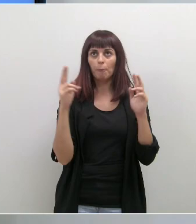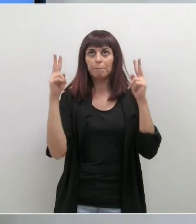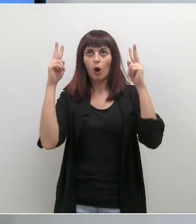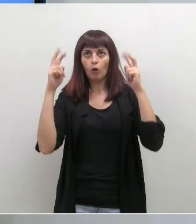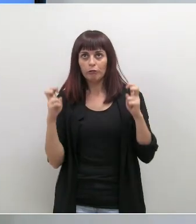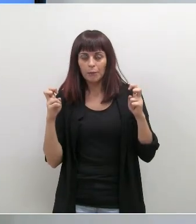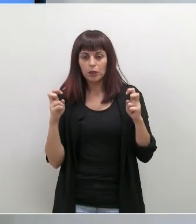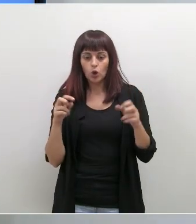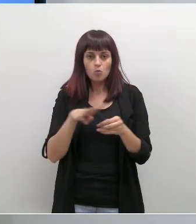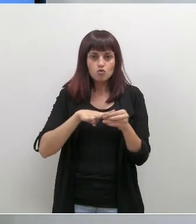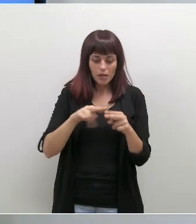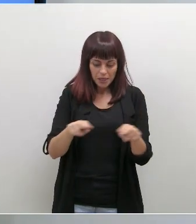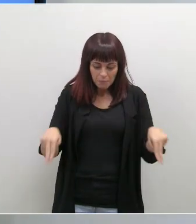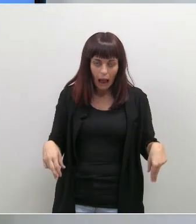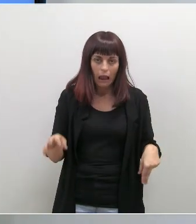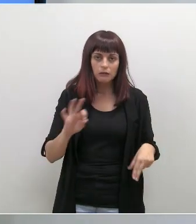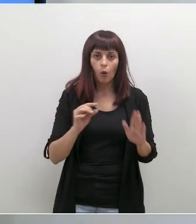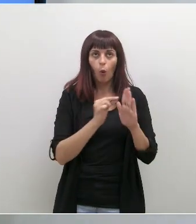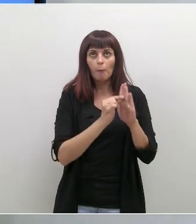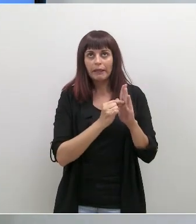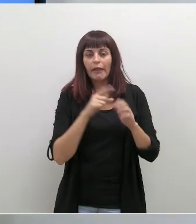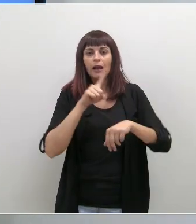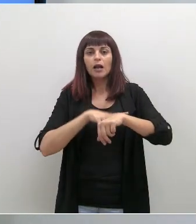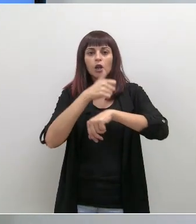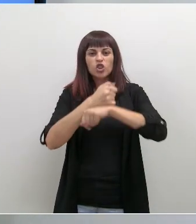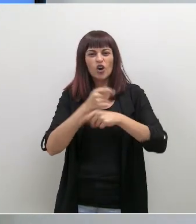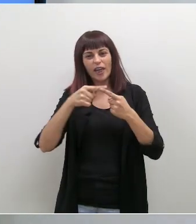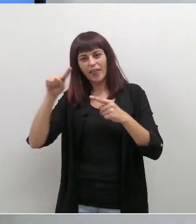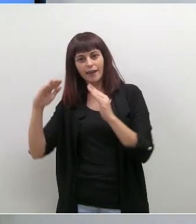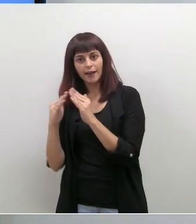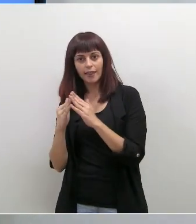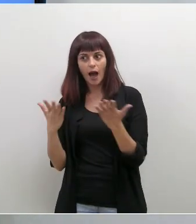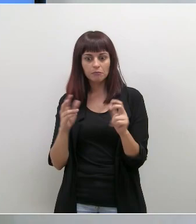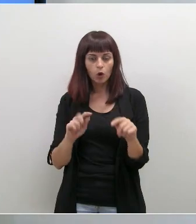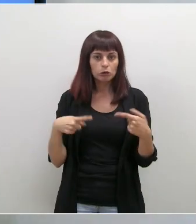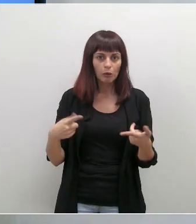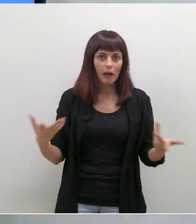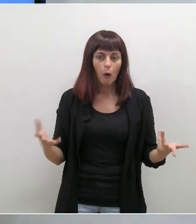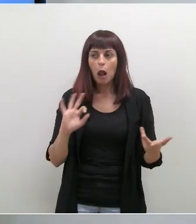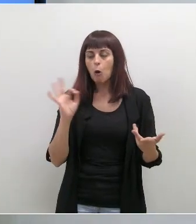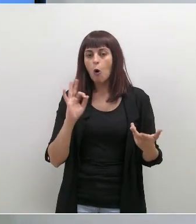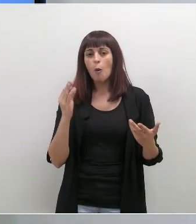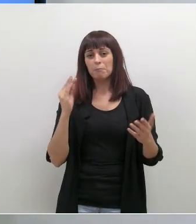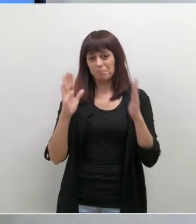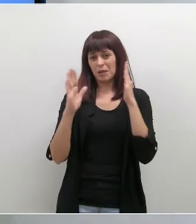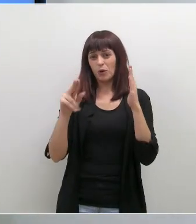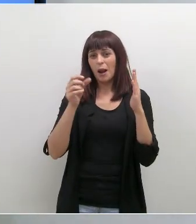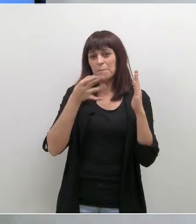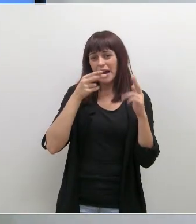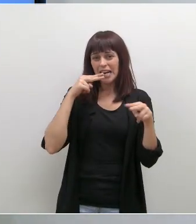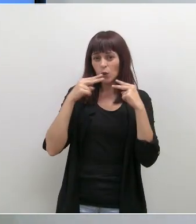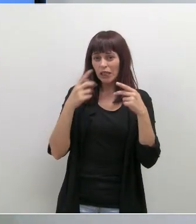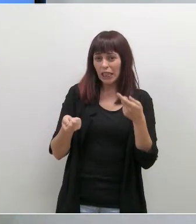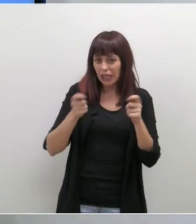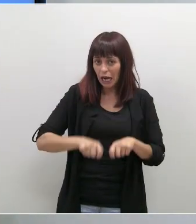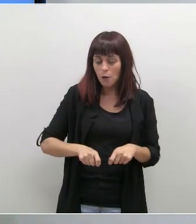confinamiento municipal o regional, qué tanto ha hecho el toque de queda o qué tanto está haciendo ahora mismo el cierre temporal de la hostelería. Pero